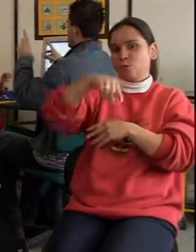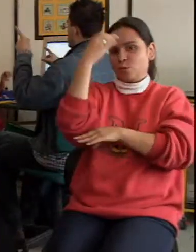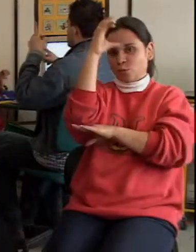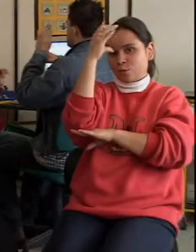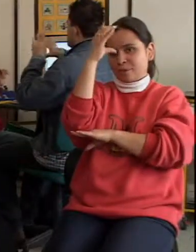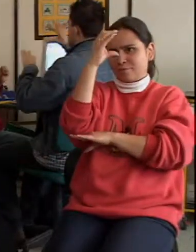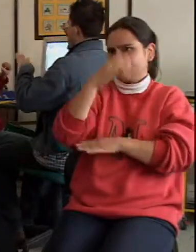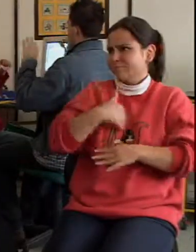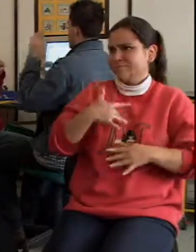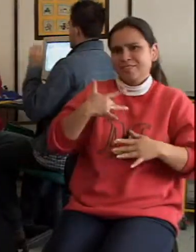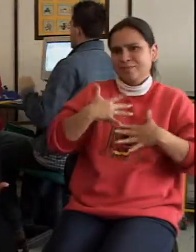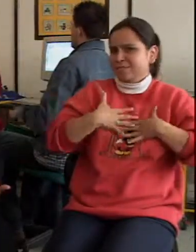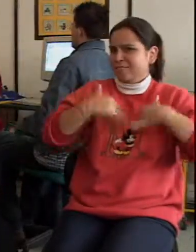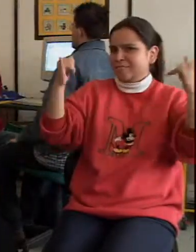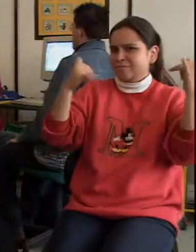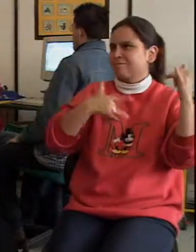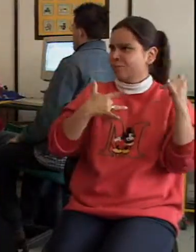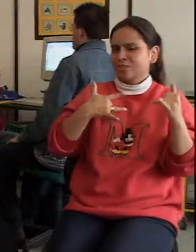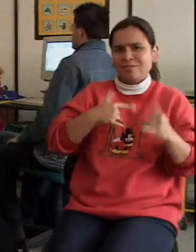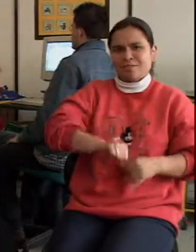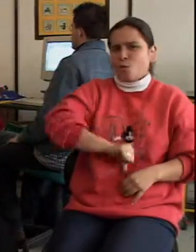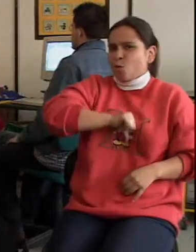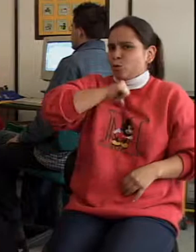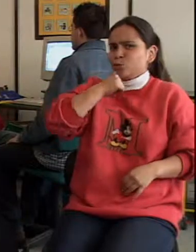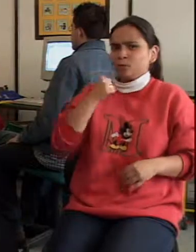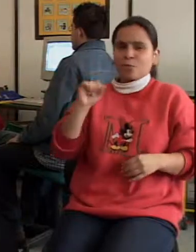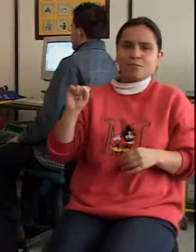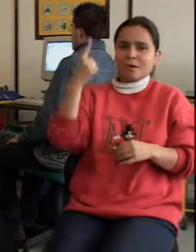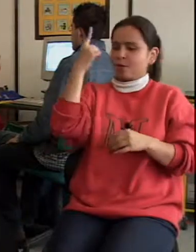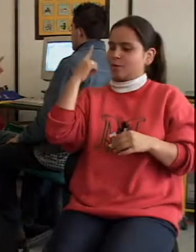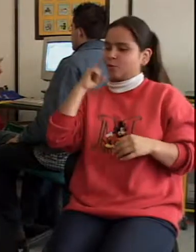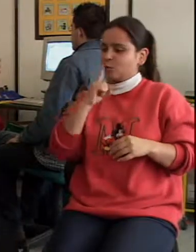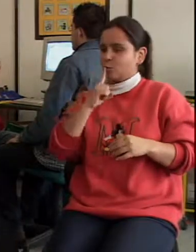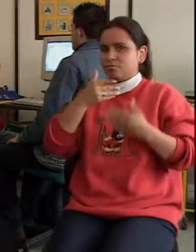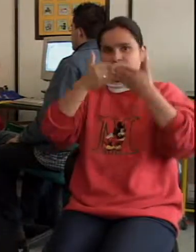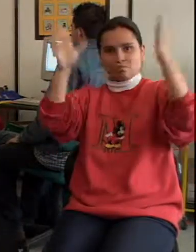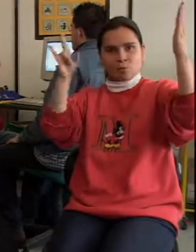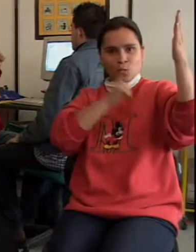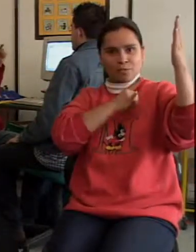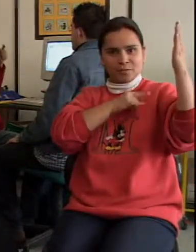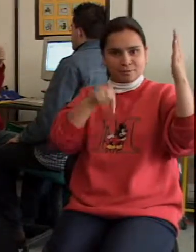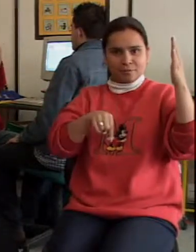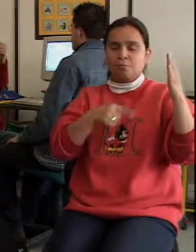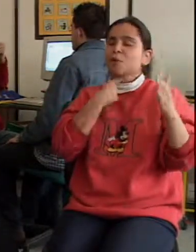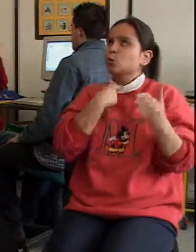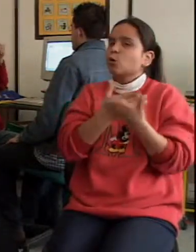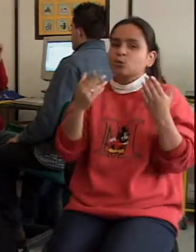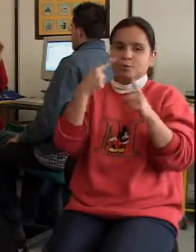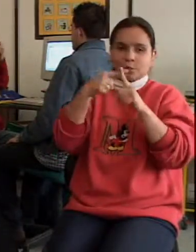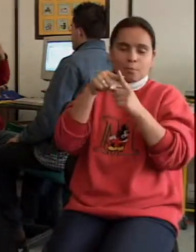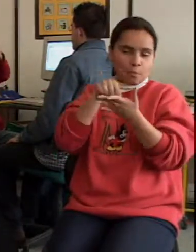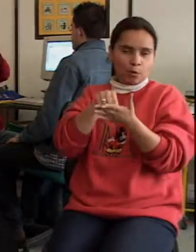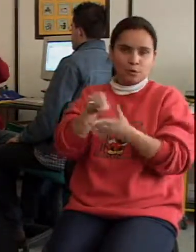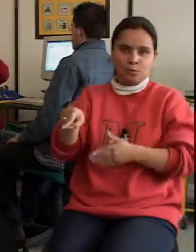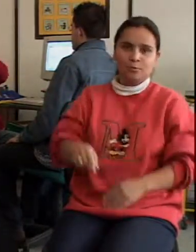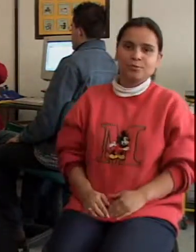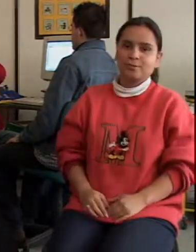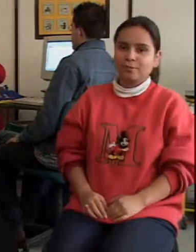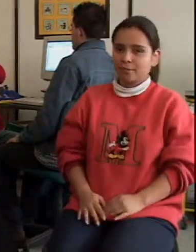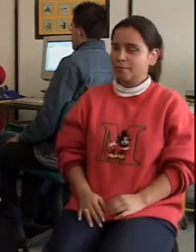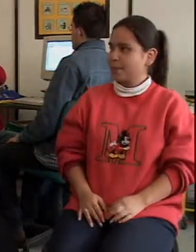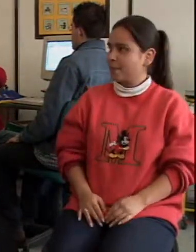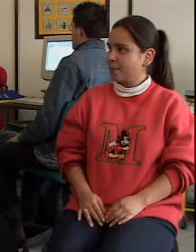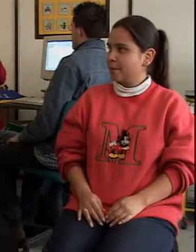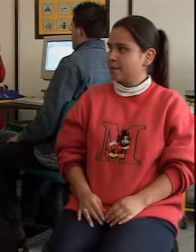Podernos comunicar, poder que ellos aprendan señas. Y después yo poderme sentir muy feliz de mi comunidad sorda. Esto me